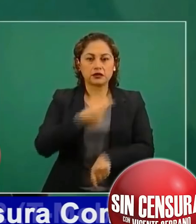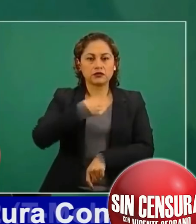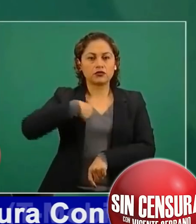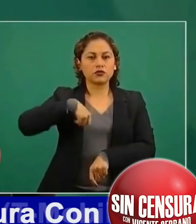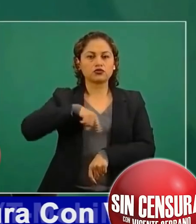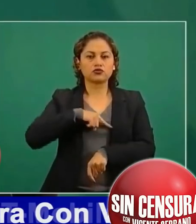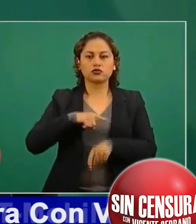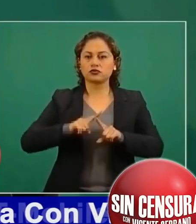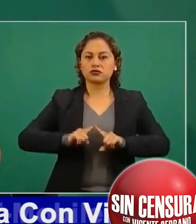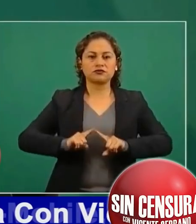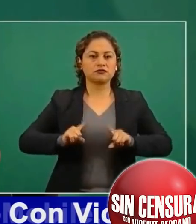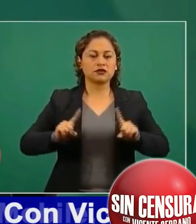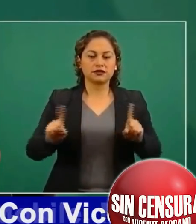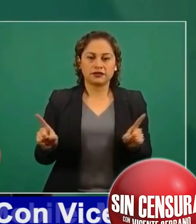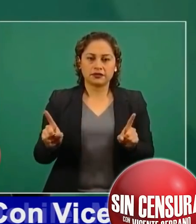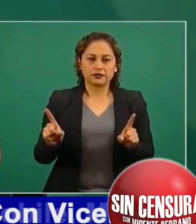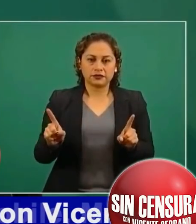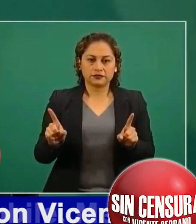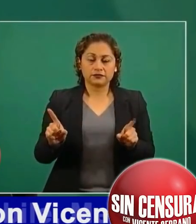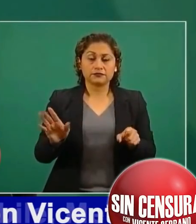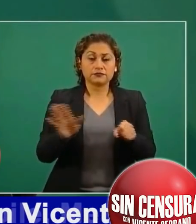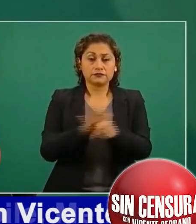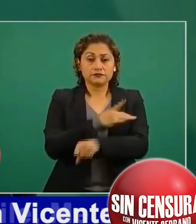porque era